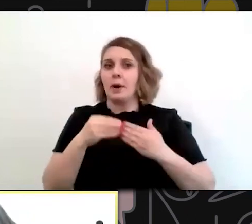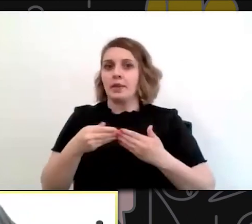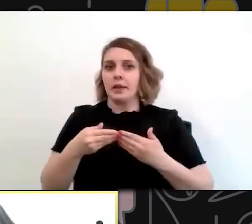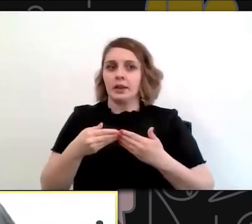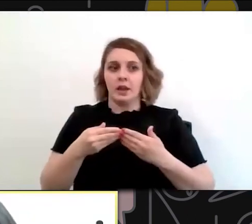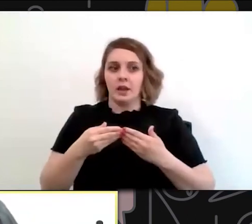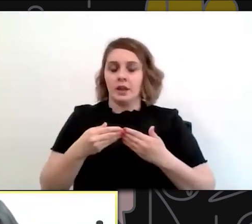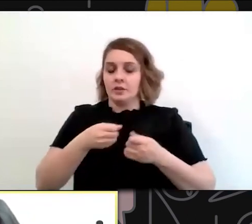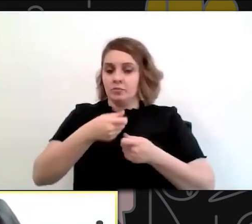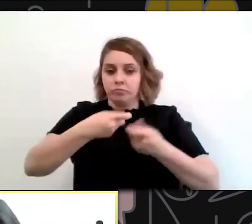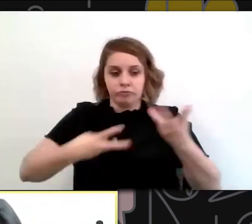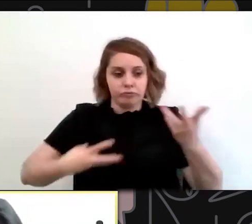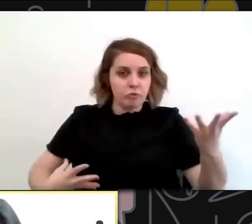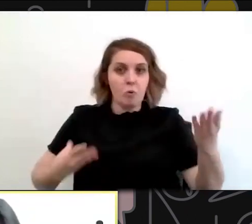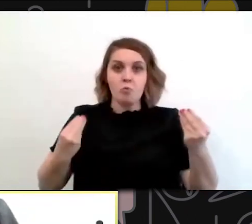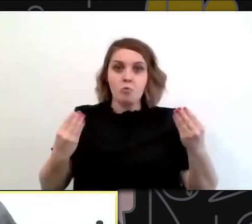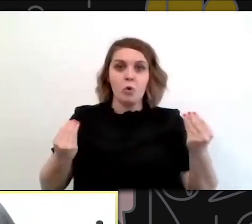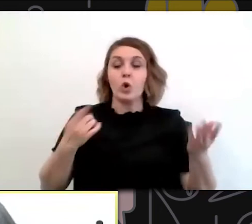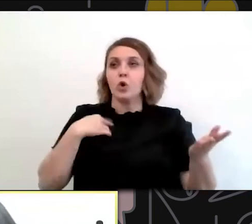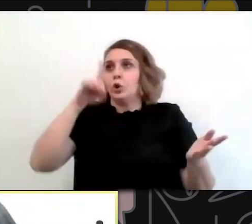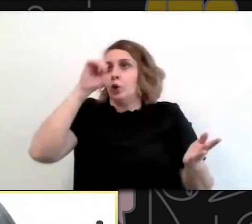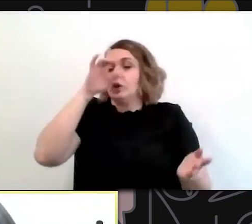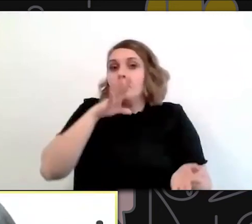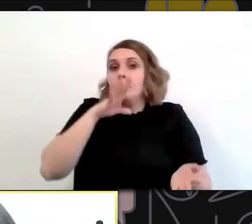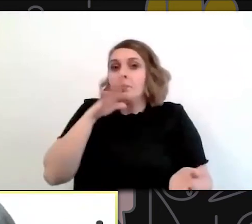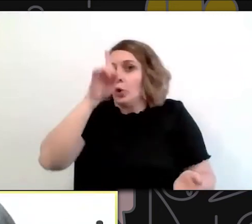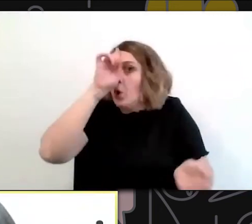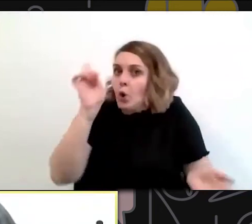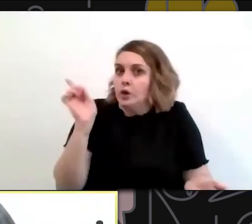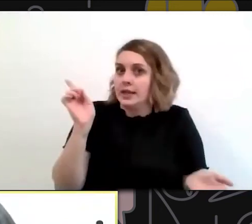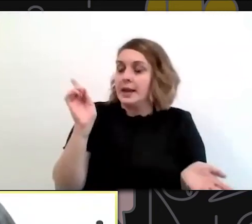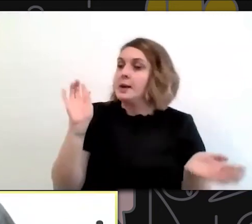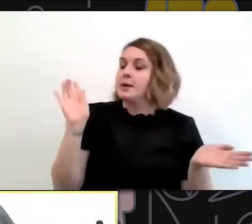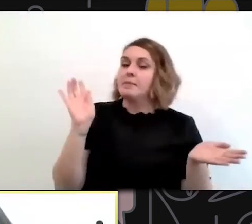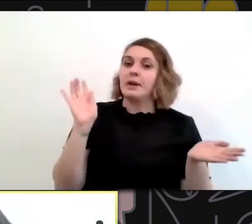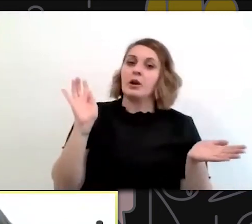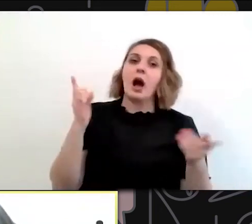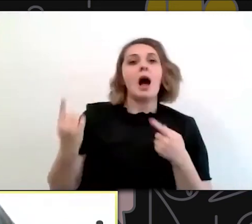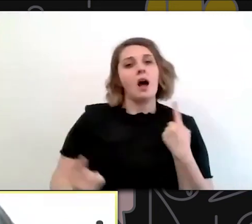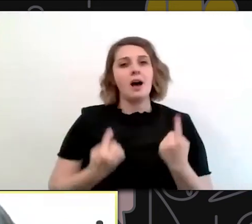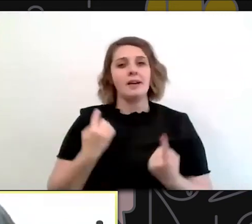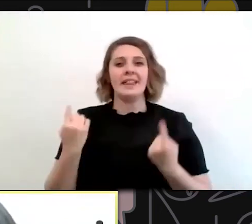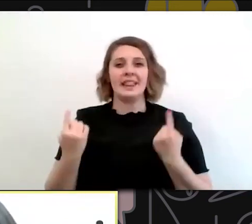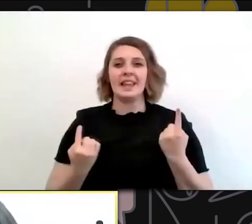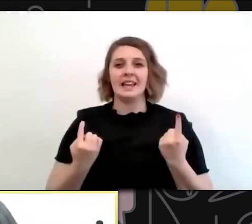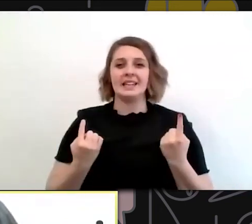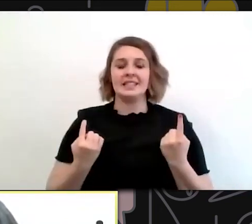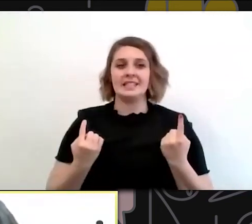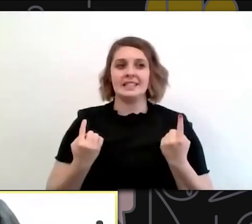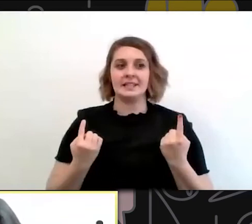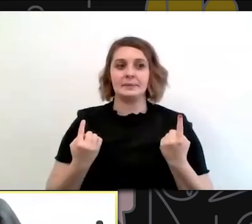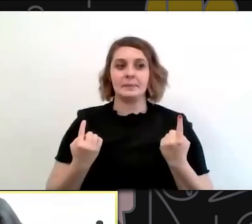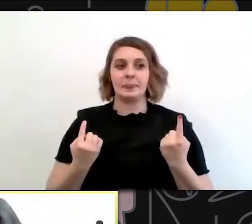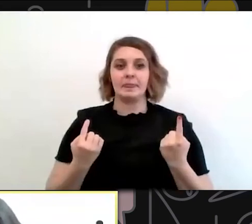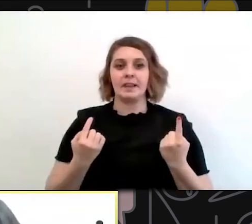tienen, o no sé muy bien por qué, bueno, pues a veces el que yo le